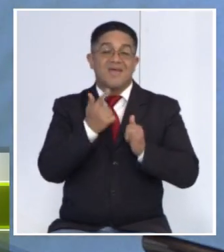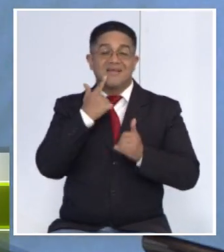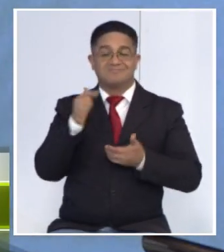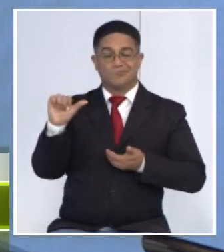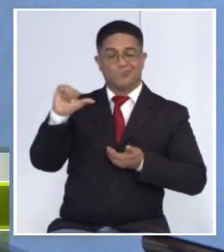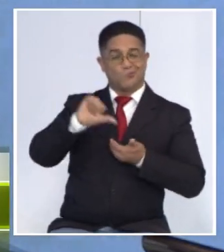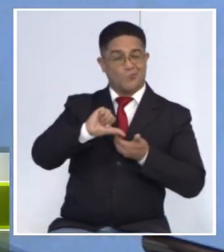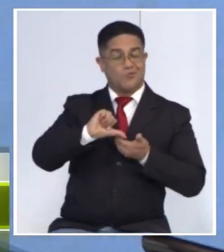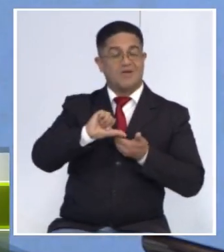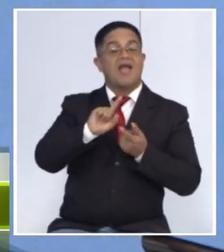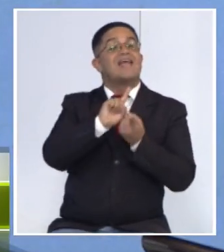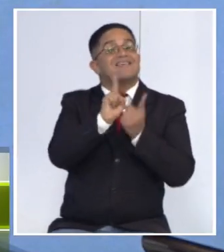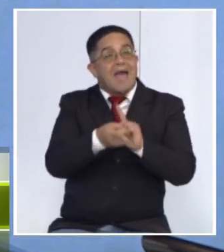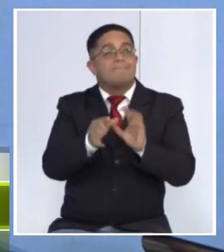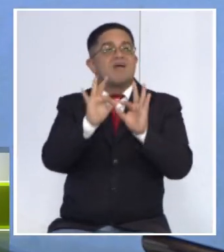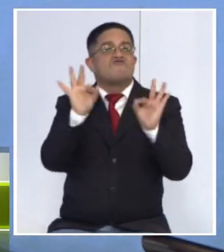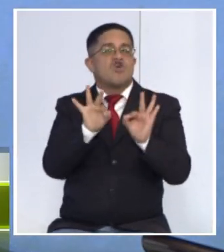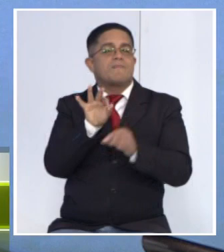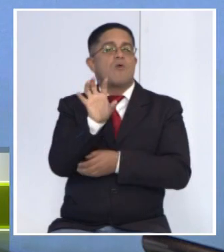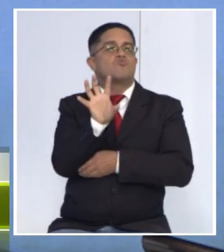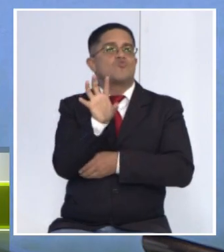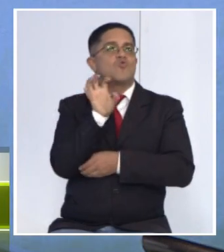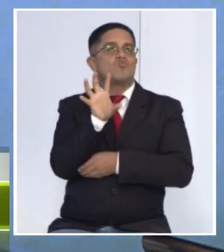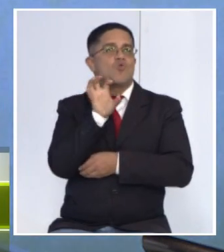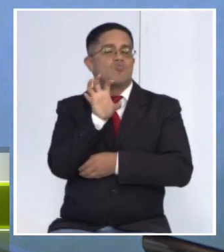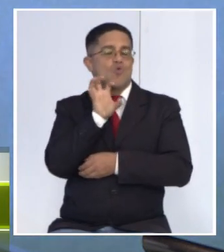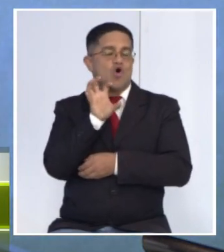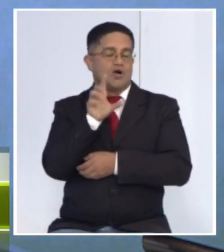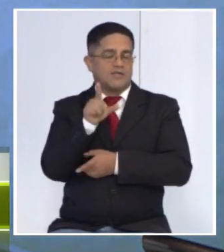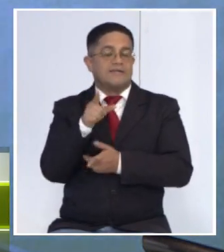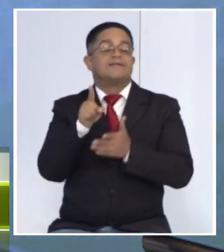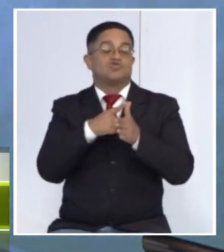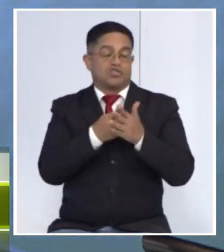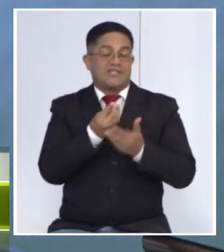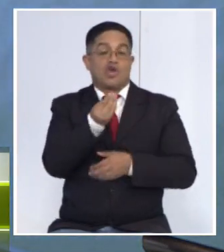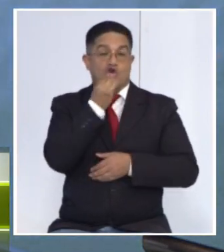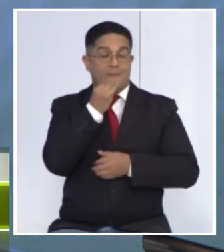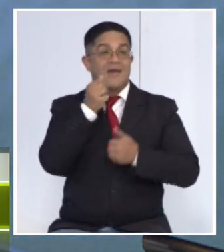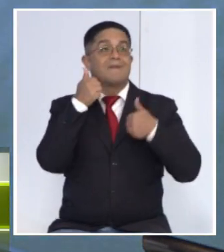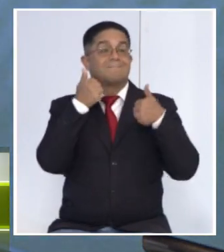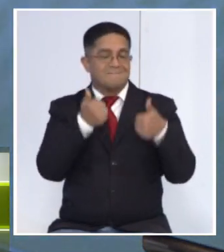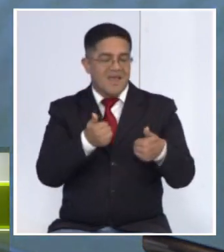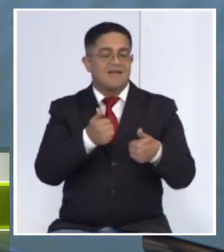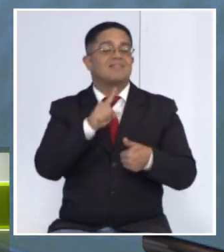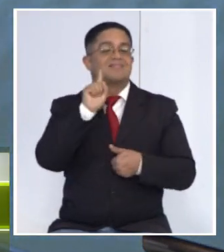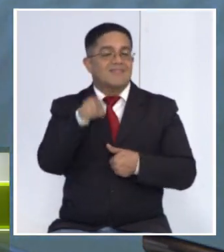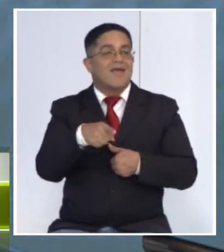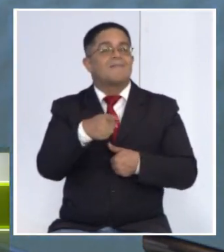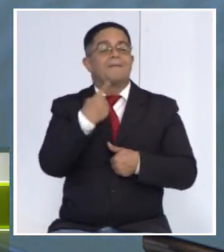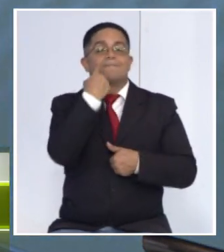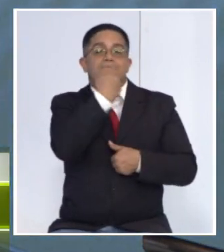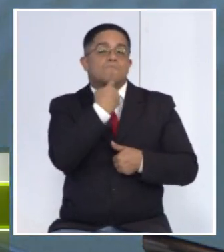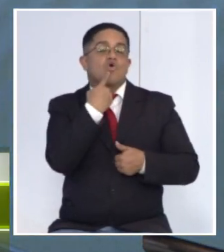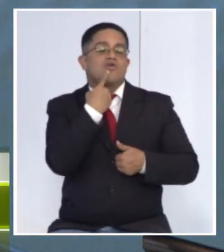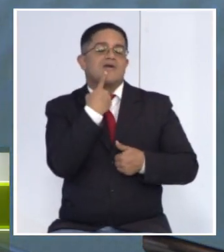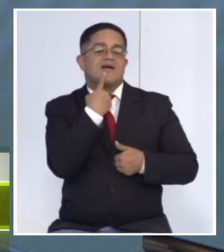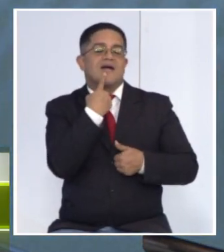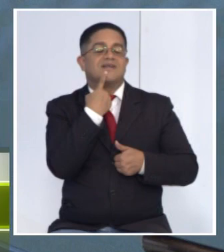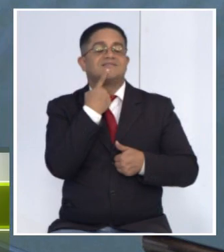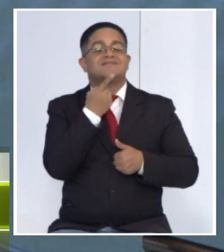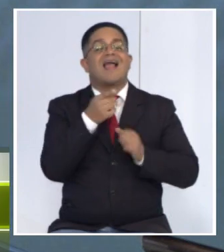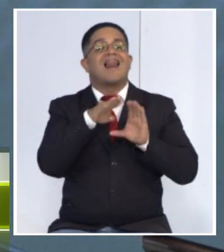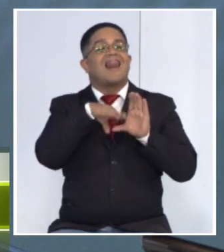de succión, ya no come igual. Entonces, para comer bien del pecho, el bebé tiene que abrir la boca, desplazar la lengua